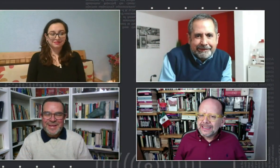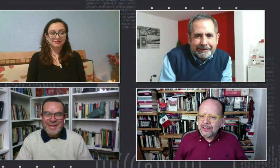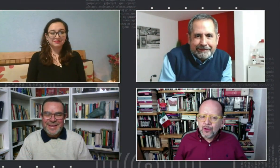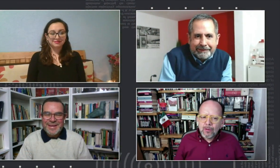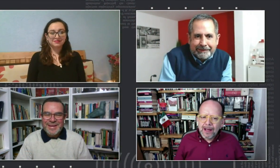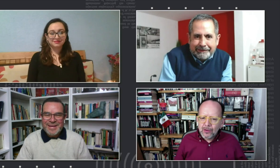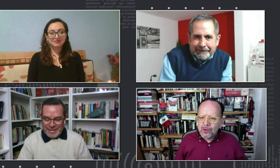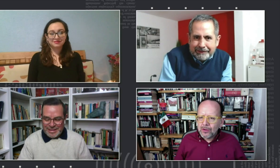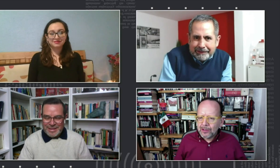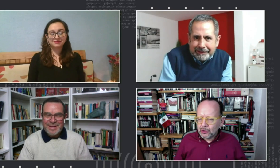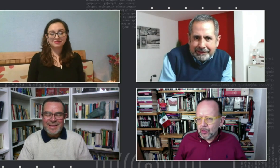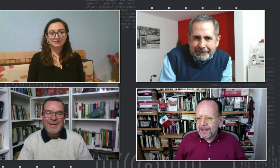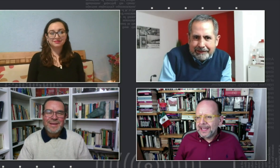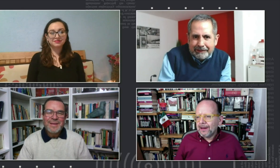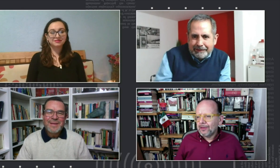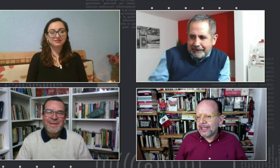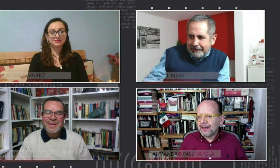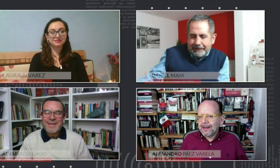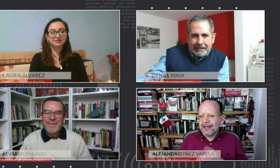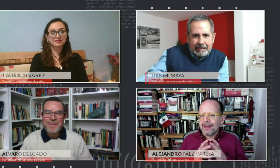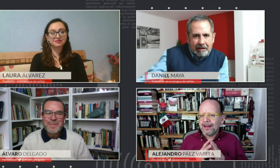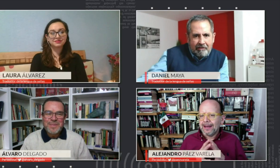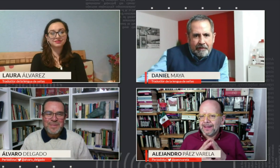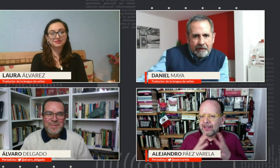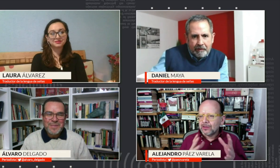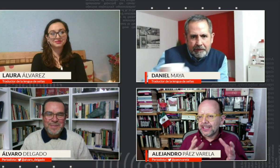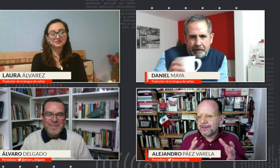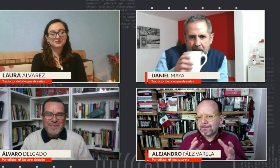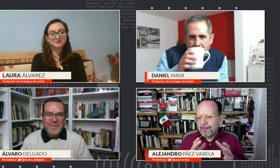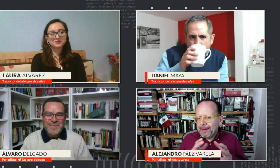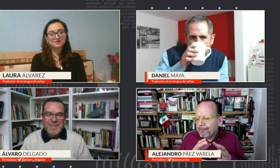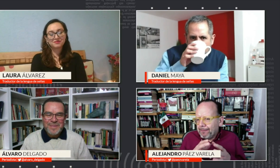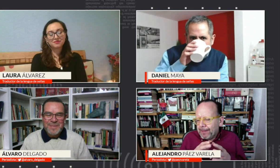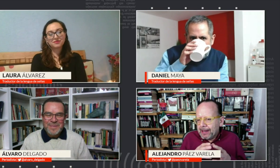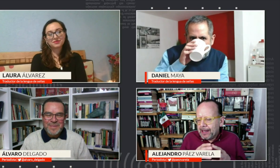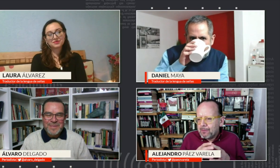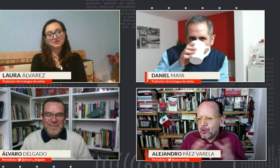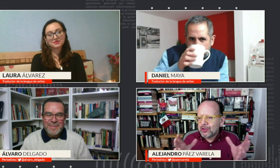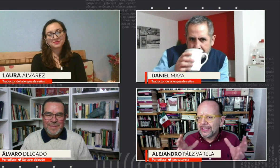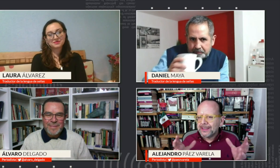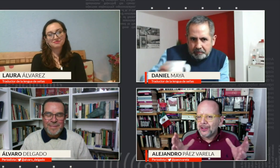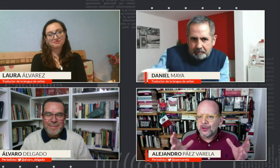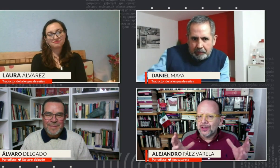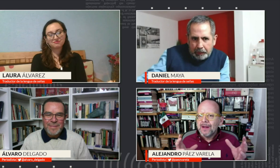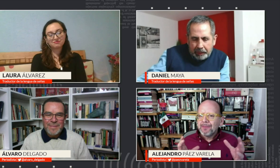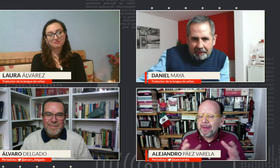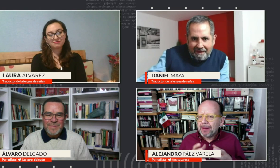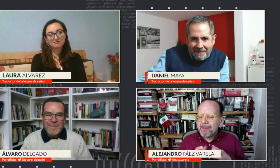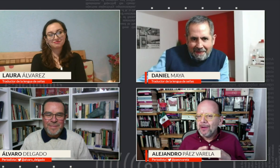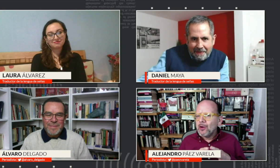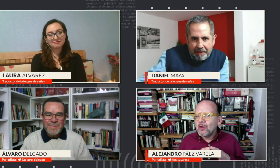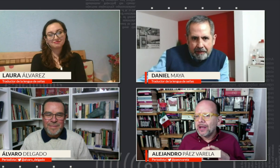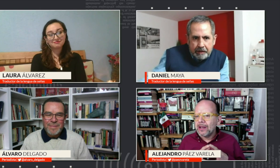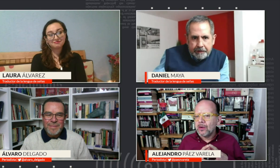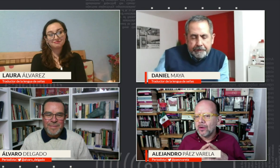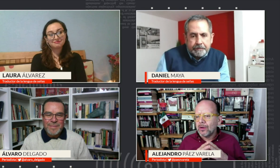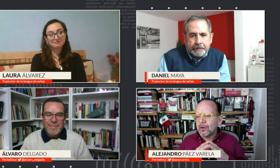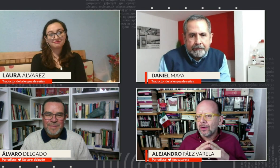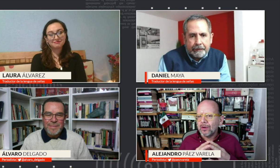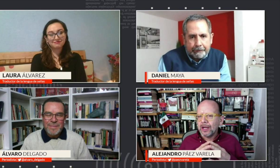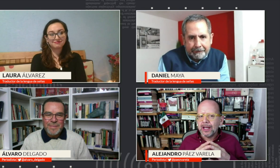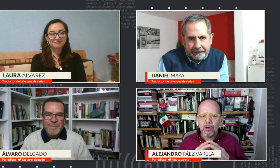¿Cómo se ha transformado su vida? O sea, la vida de ustedes en muchos sentidos. Primero